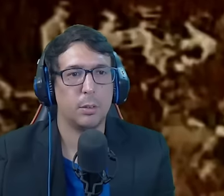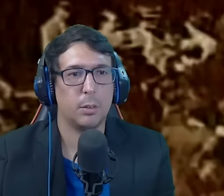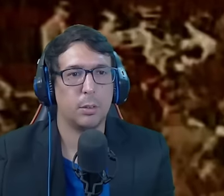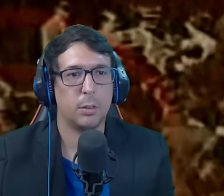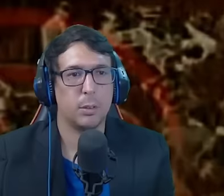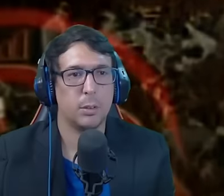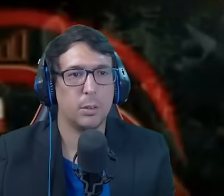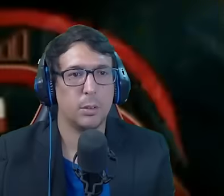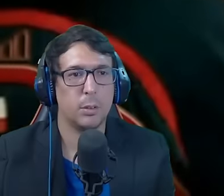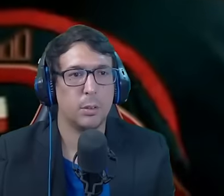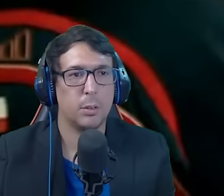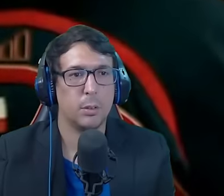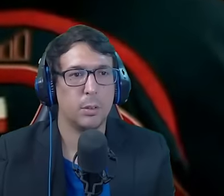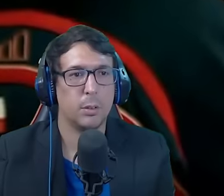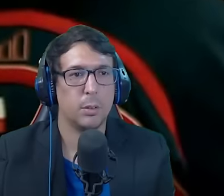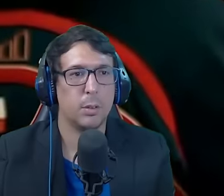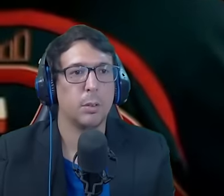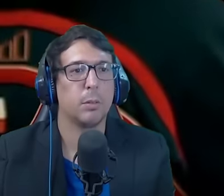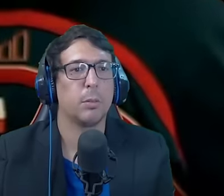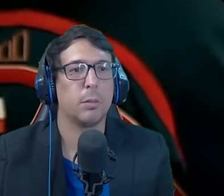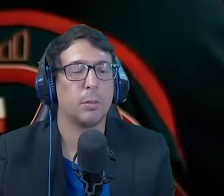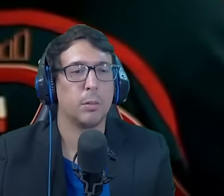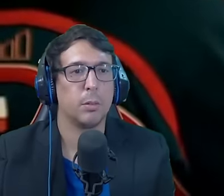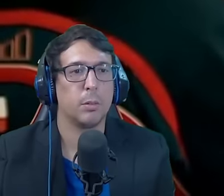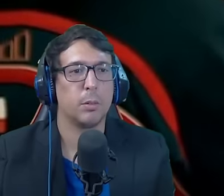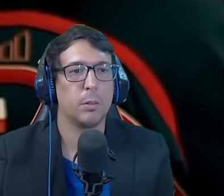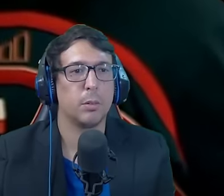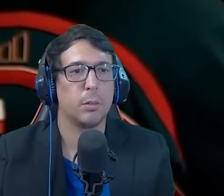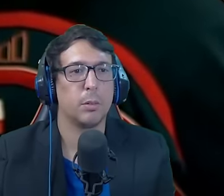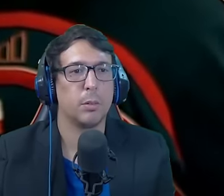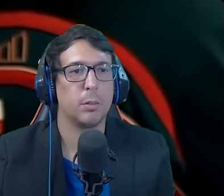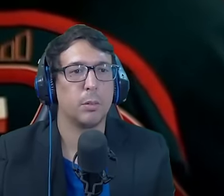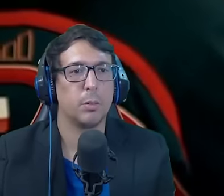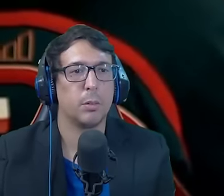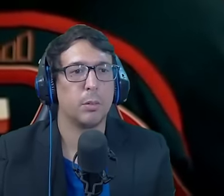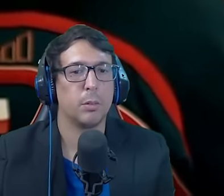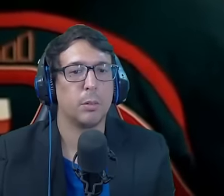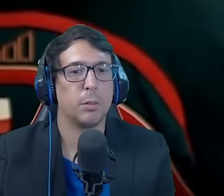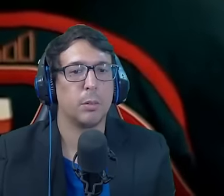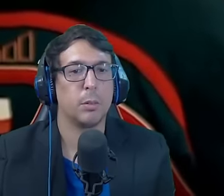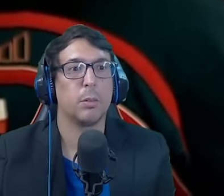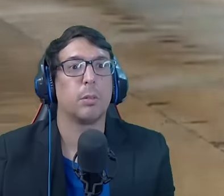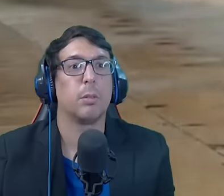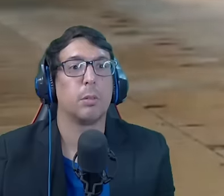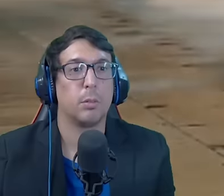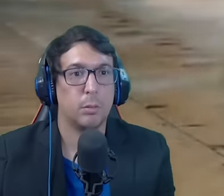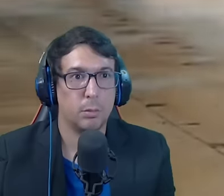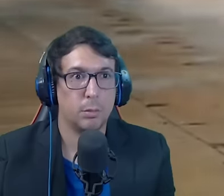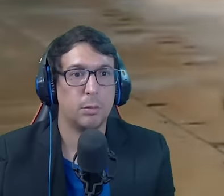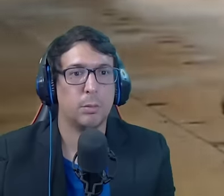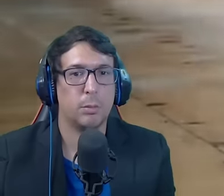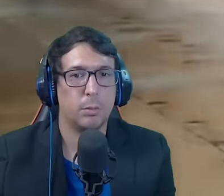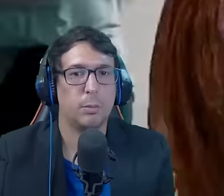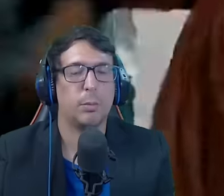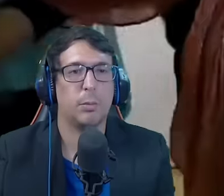Mi padre me vino a dejar al barco en Vigo, me embarqué en Vigo, y nunca más lo volví a ver.